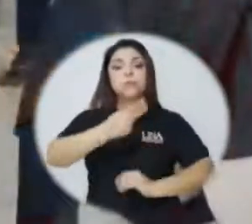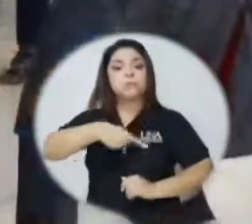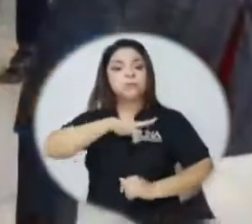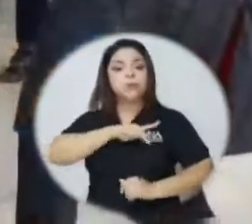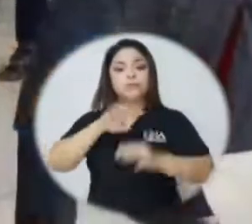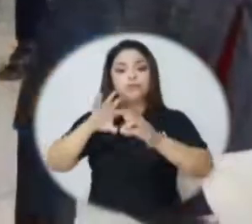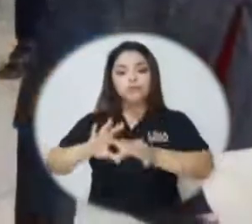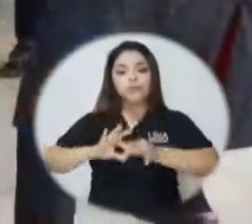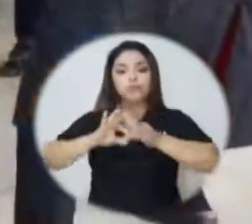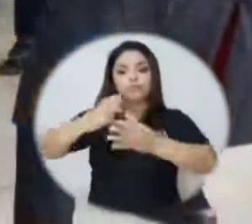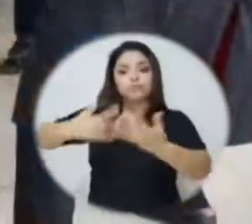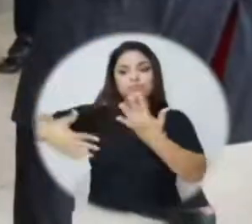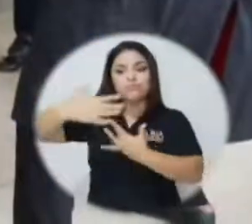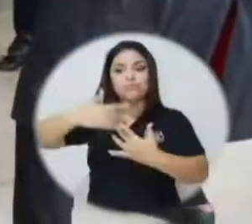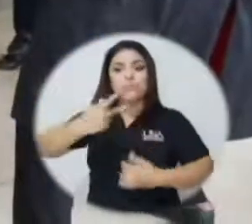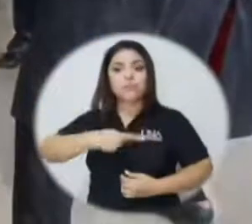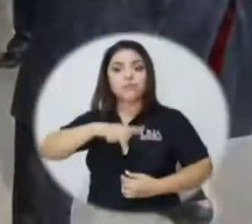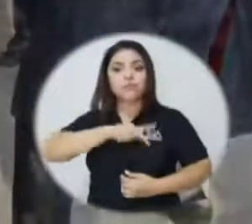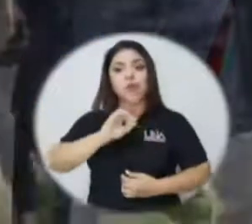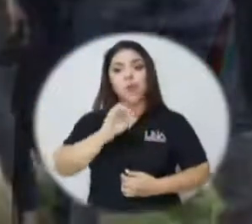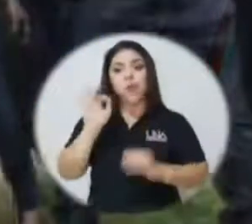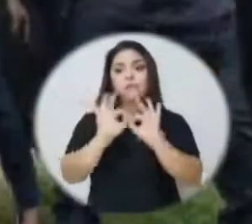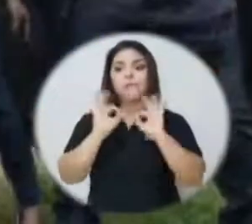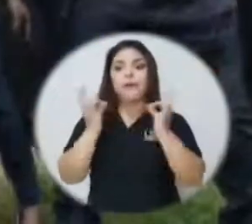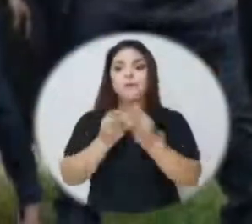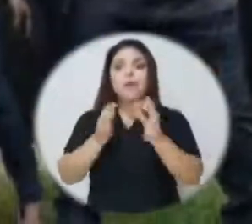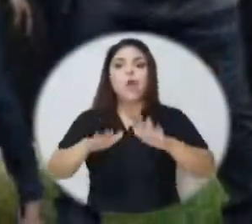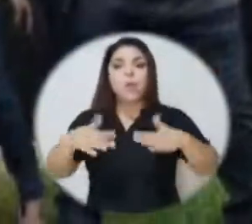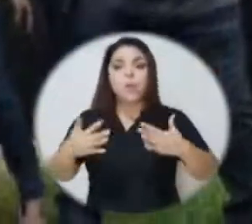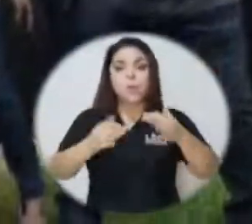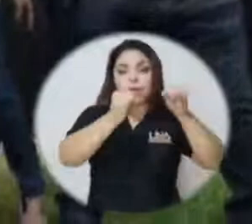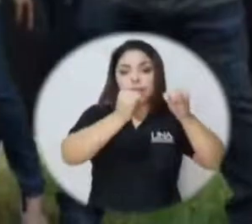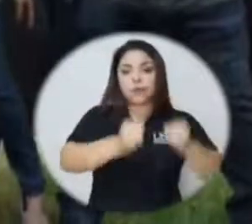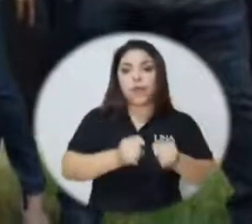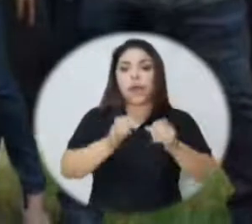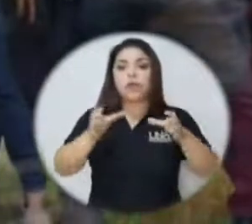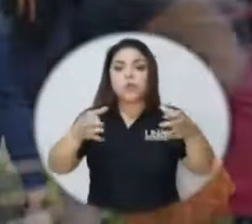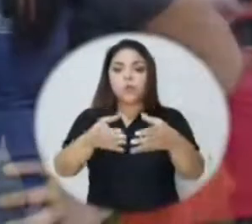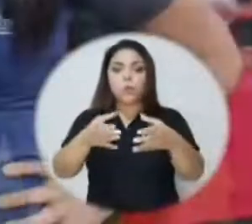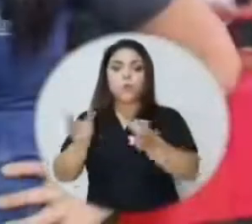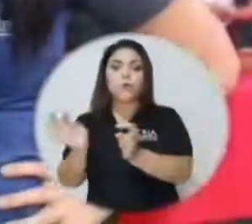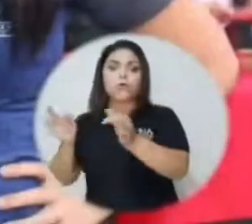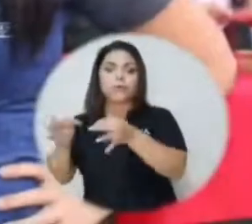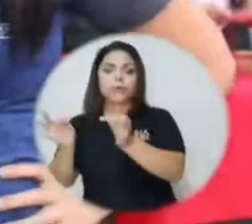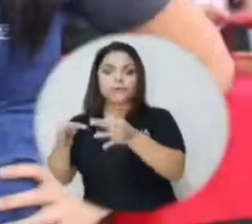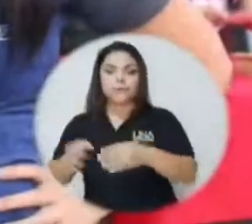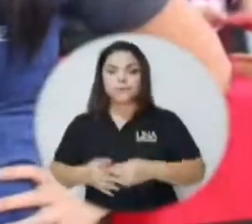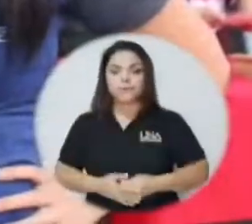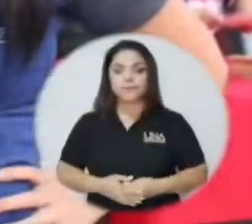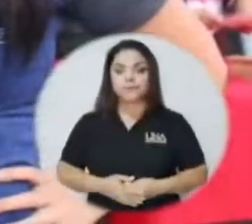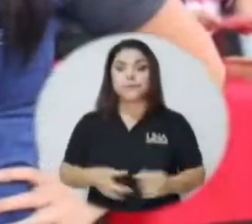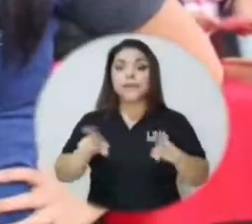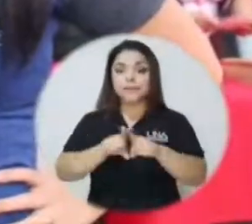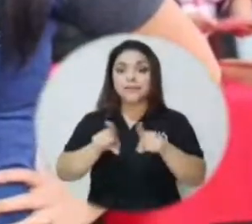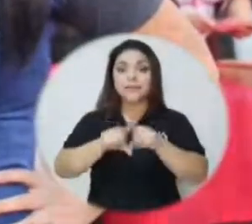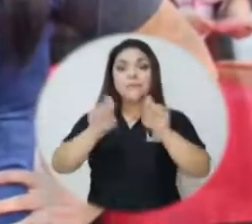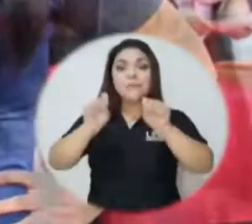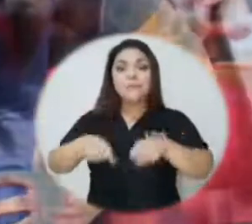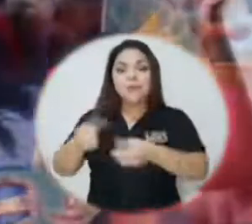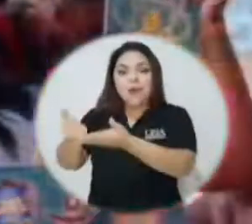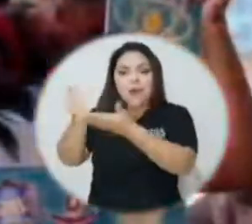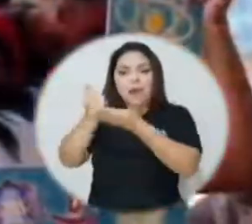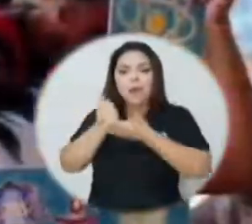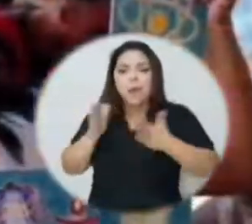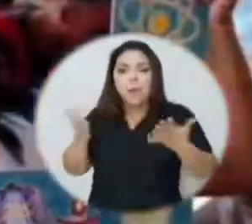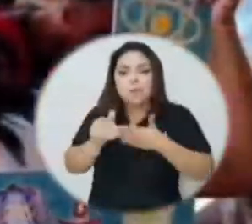personal, relaciones interpersonales o de familia, en las modalidades individual, grupal o de talleres. También podés